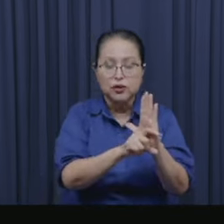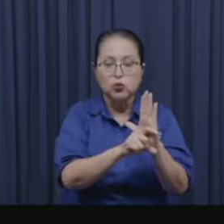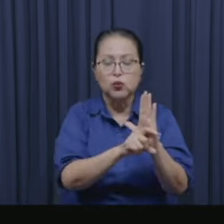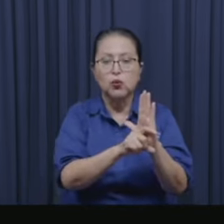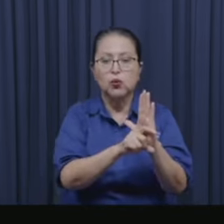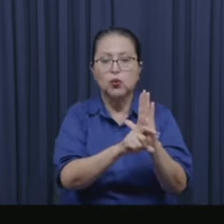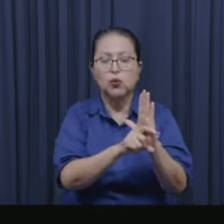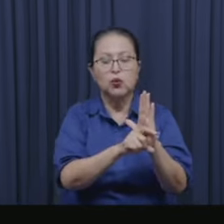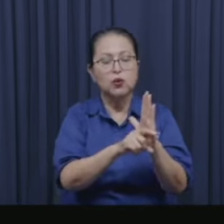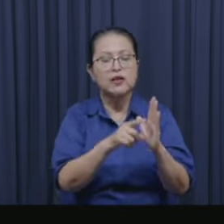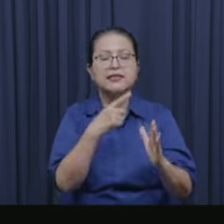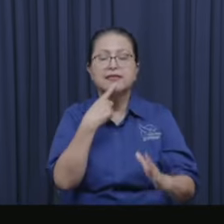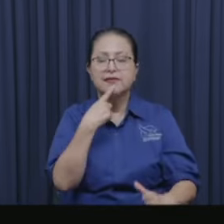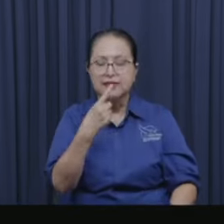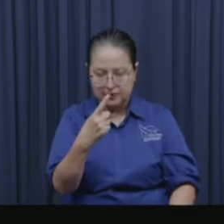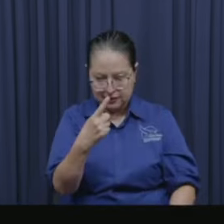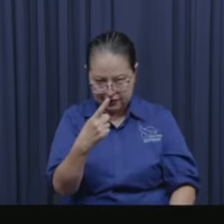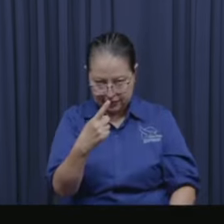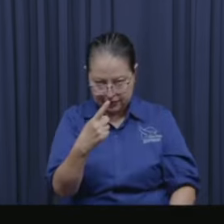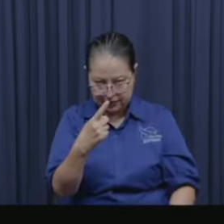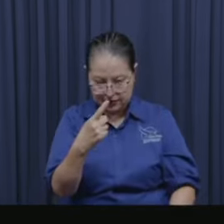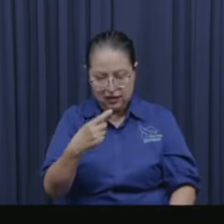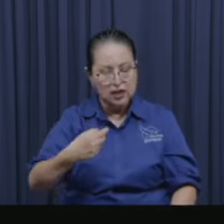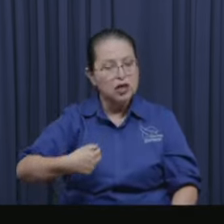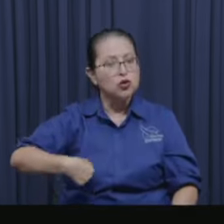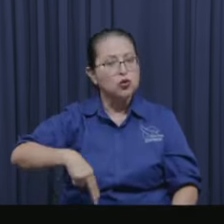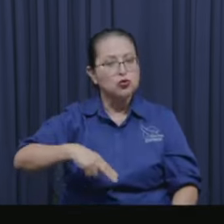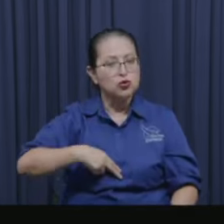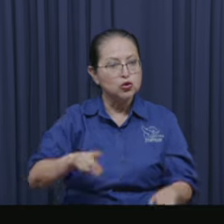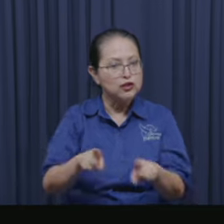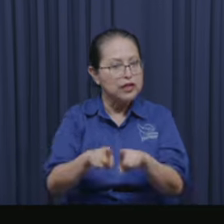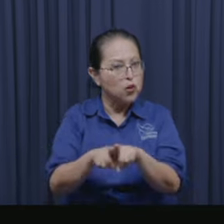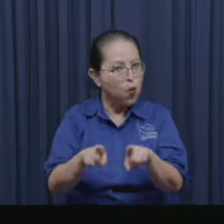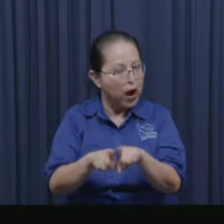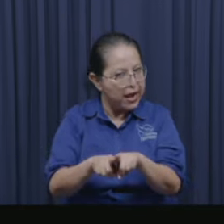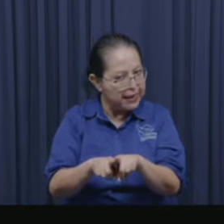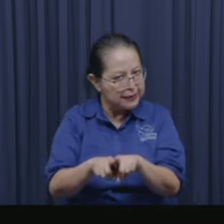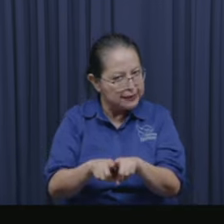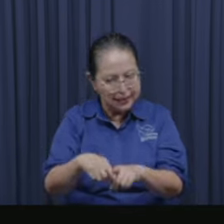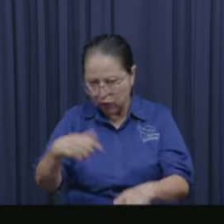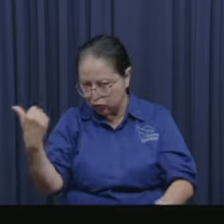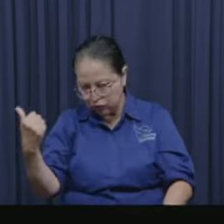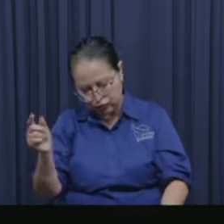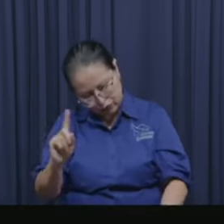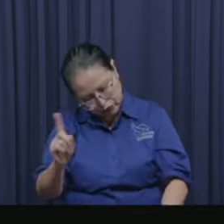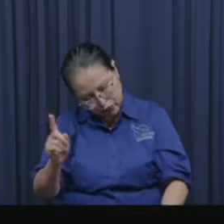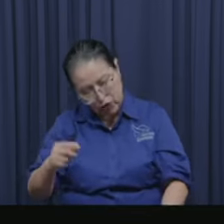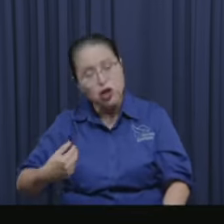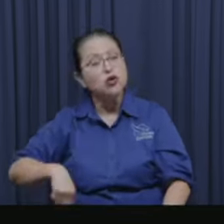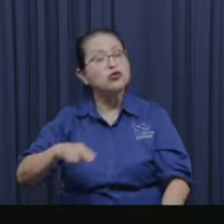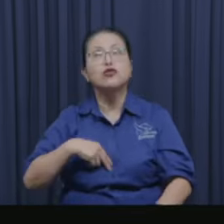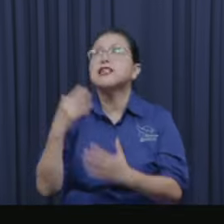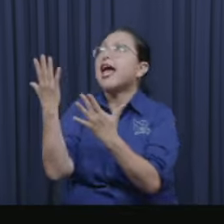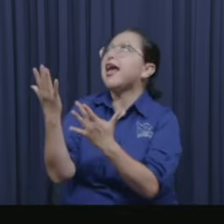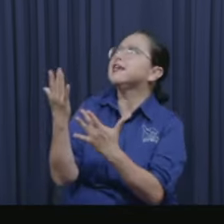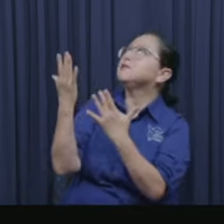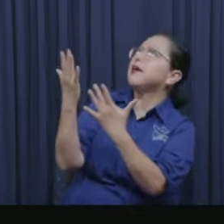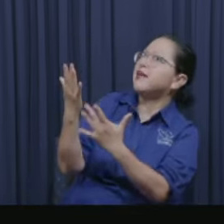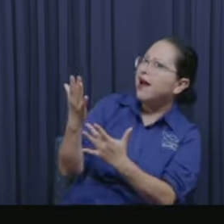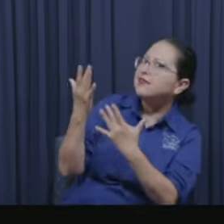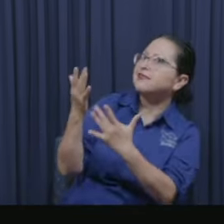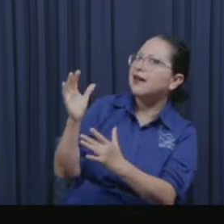él empieza a decir que nosotros no somos como los demás que no tienen Esperanza porque si creemos que Jesucristo murió y resucitó entre los